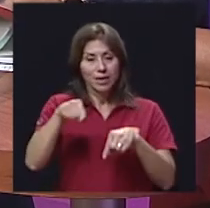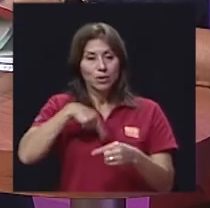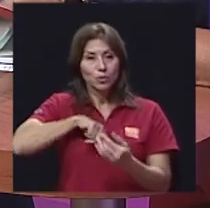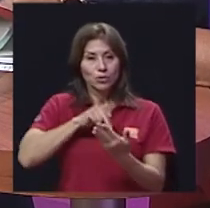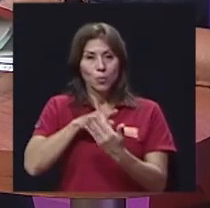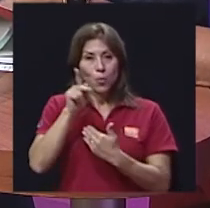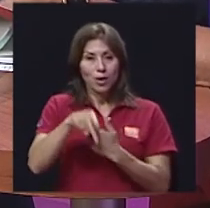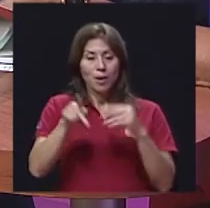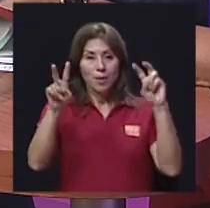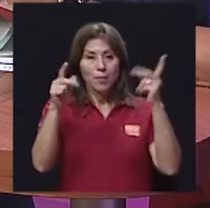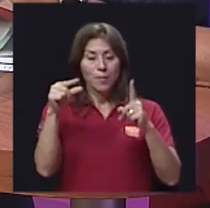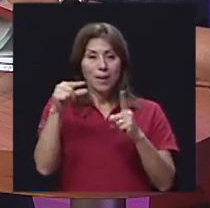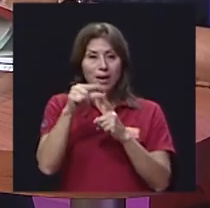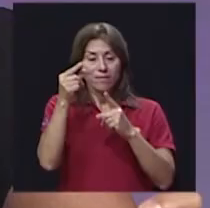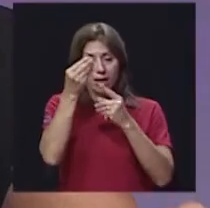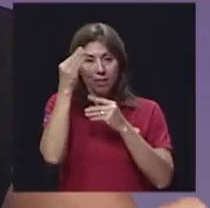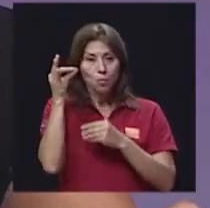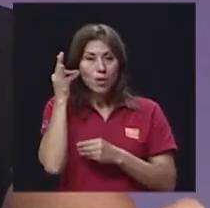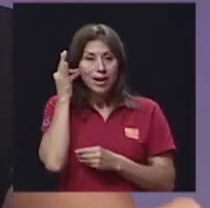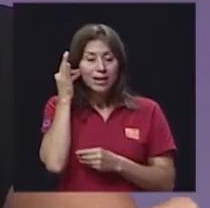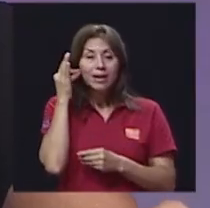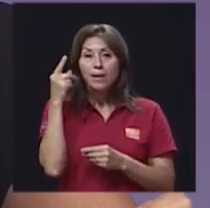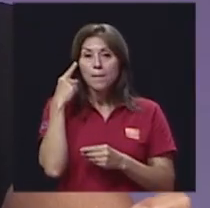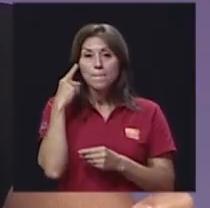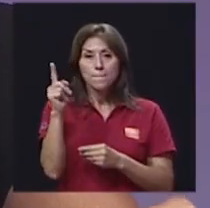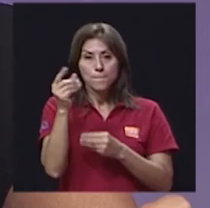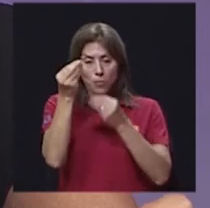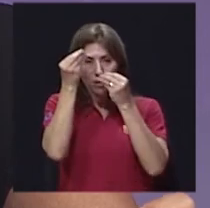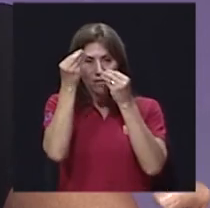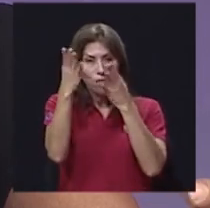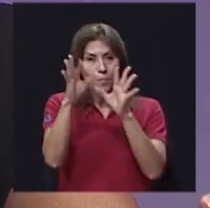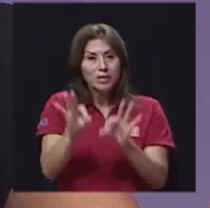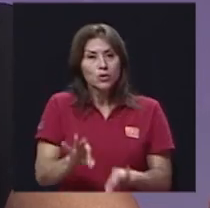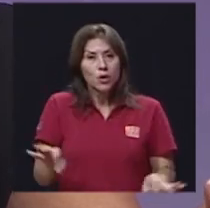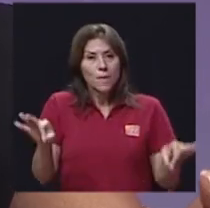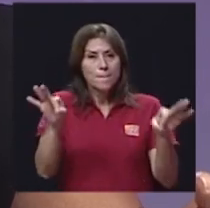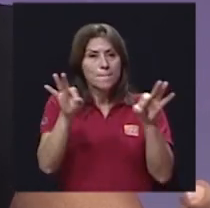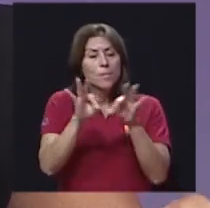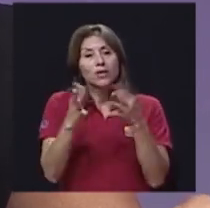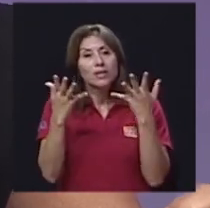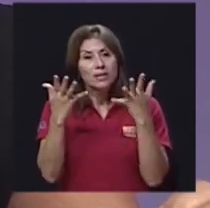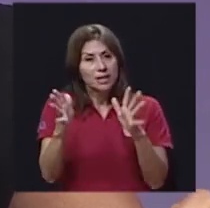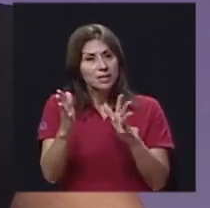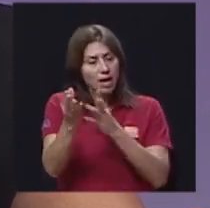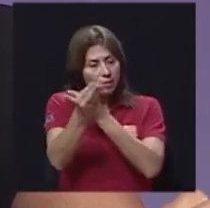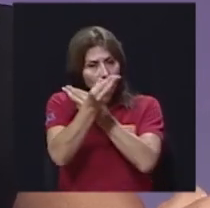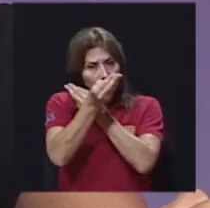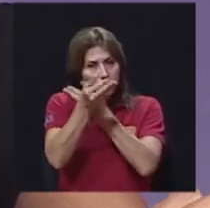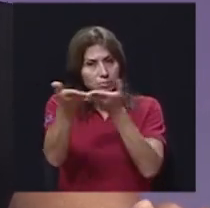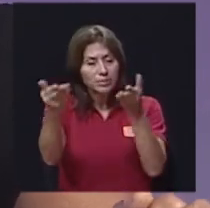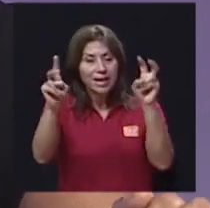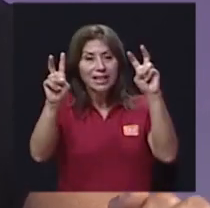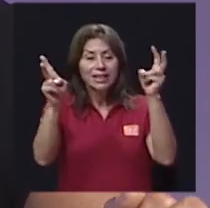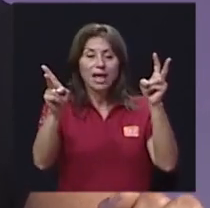programa Palabra de Mujer y por la información tan importante que le han dado al público en el tema de